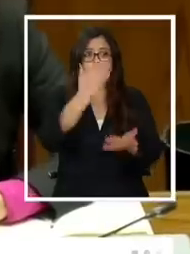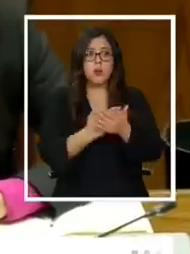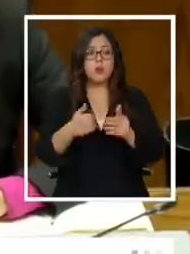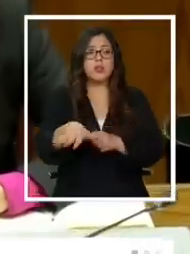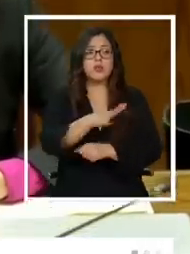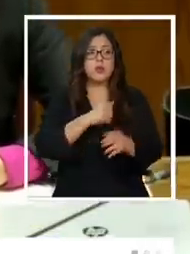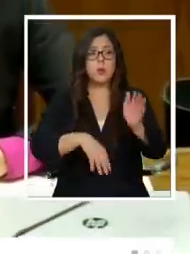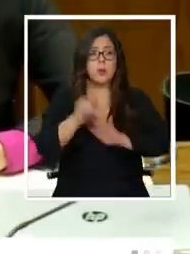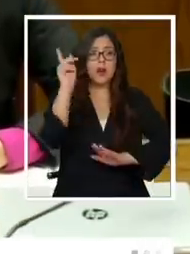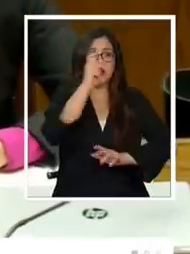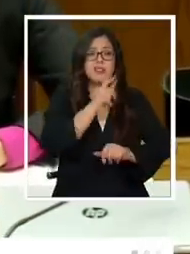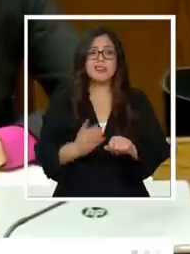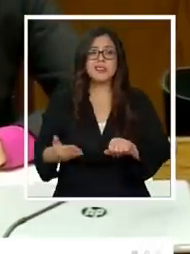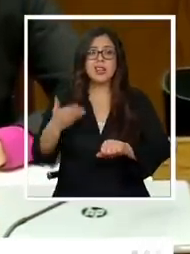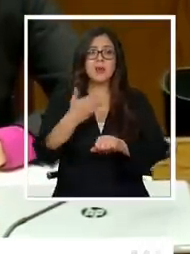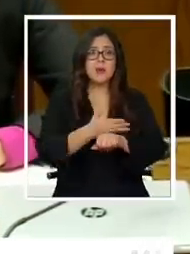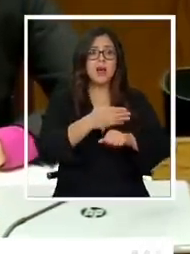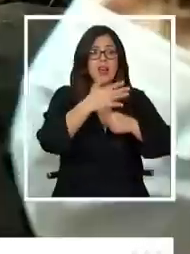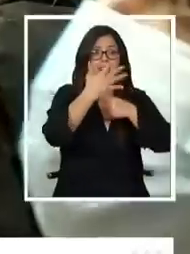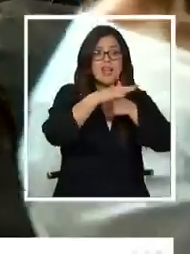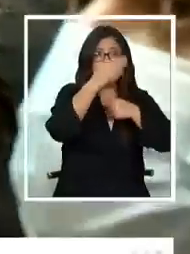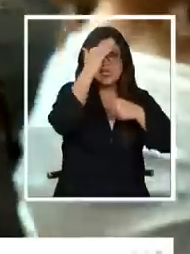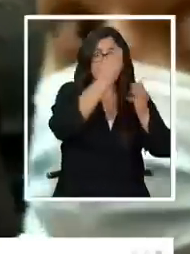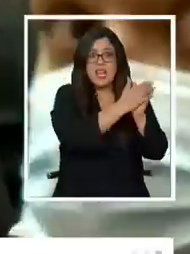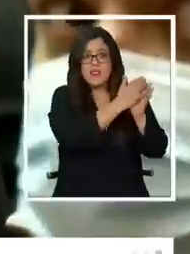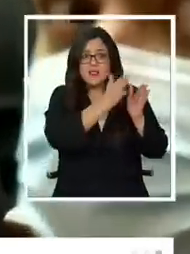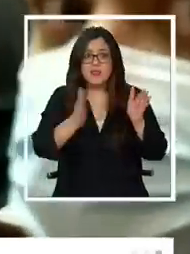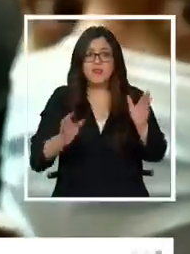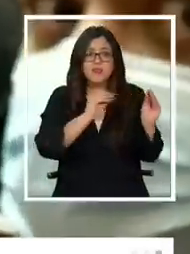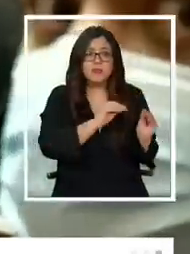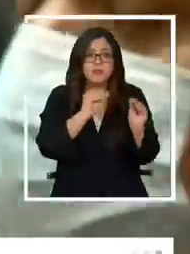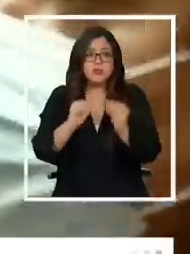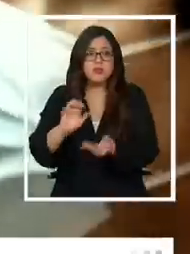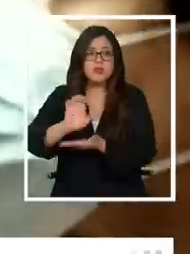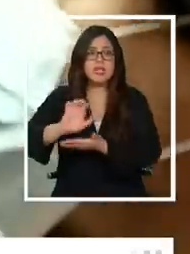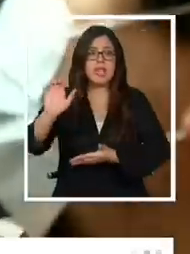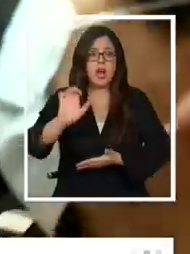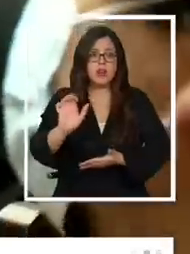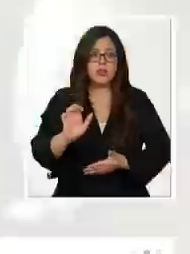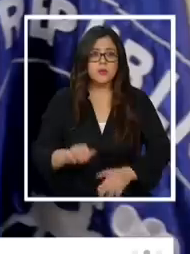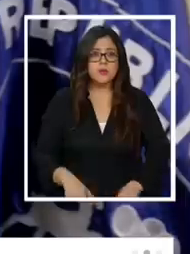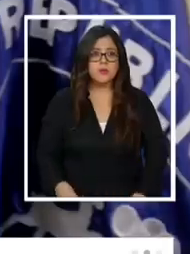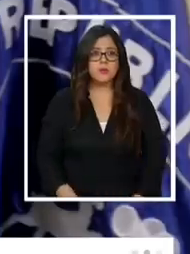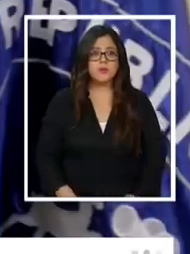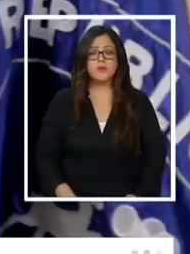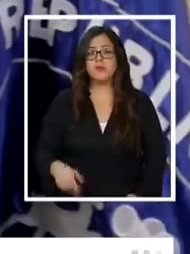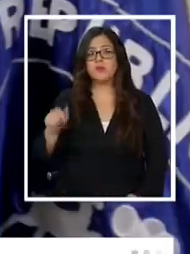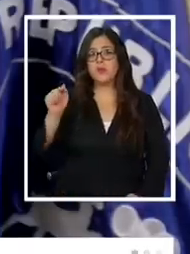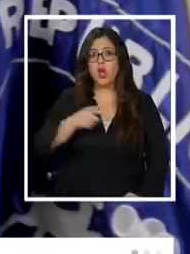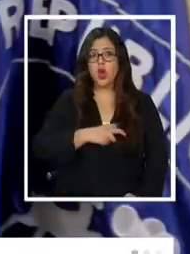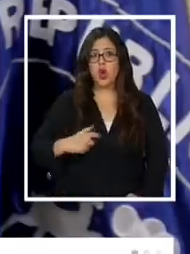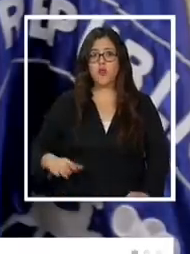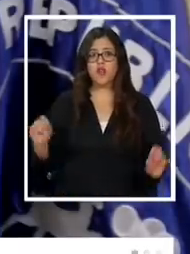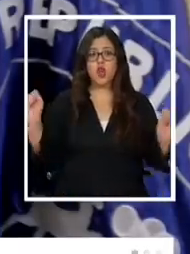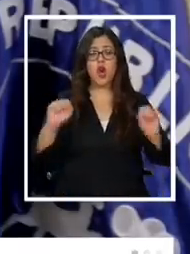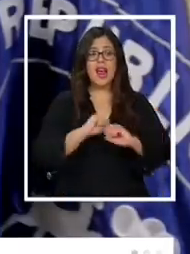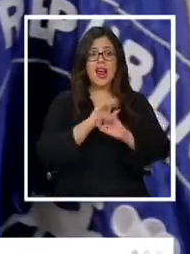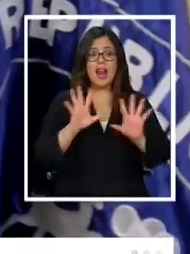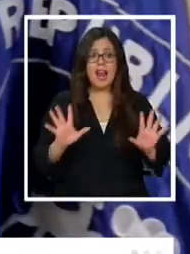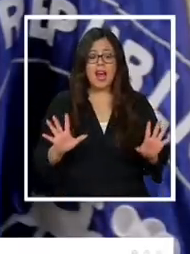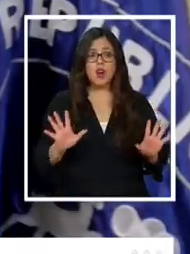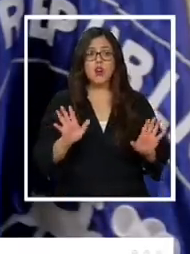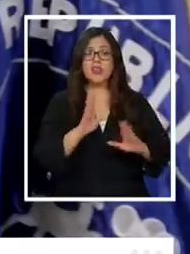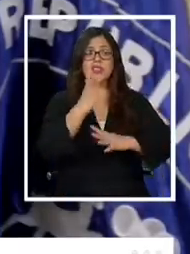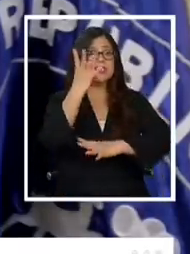más complejo si se solicita en 15 días más una nueva renovación del estado de excepción. Que el gobierno tenga claro que se le acabó